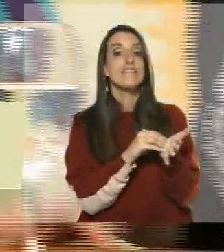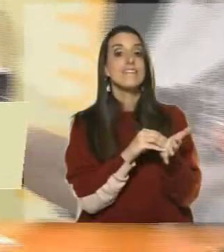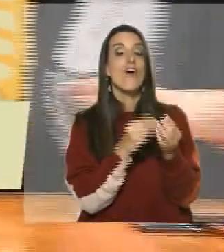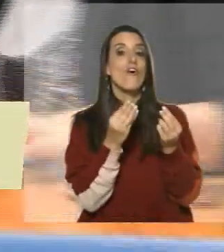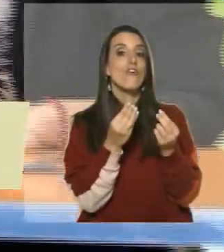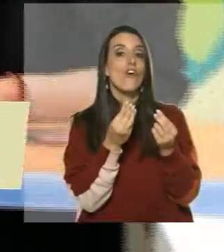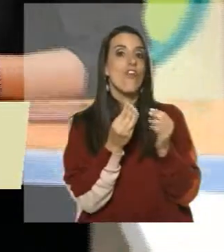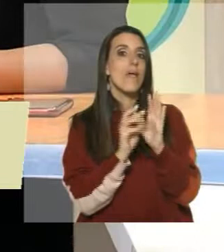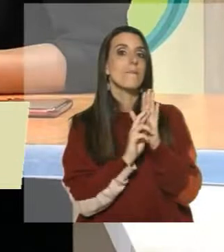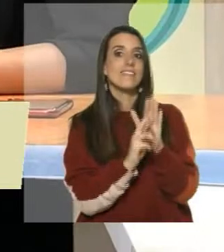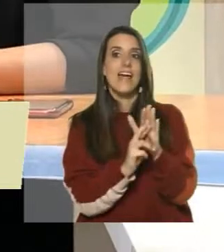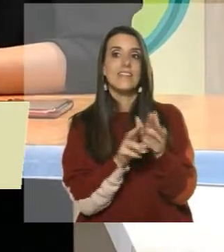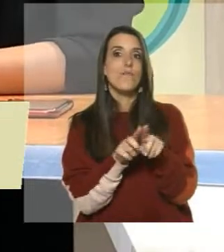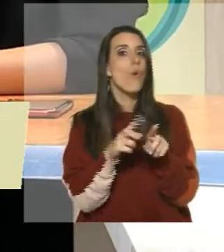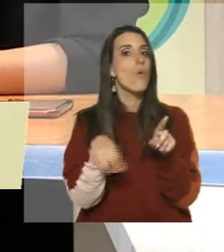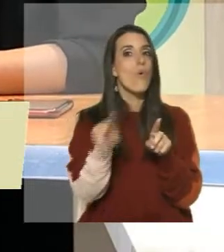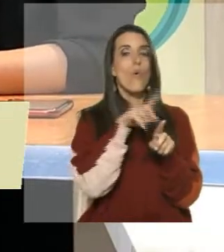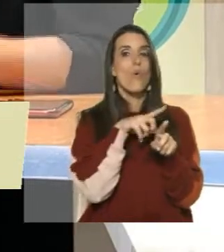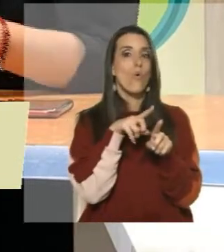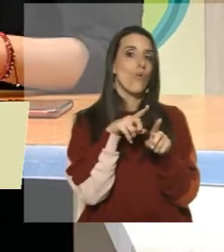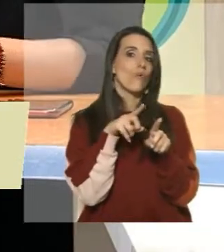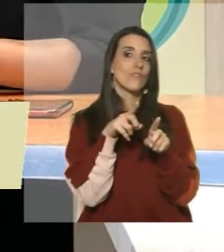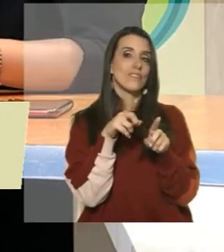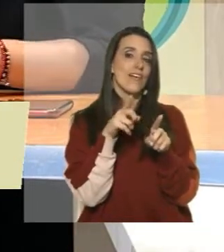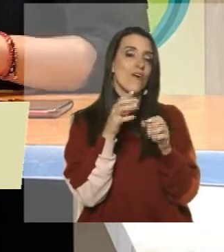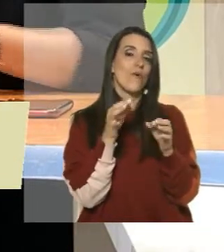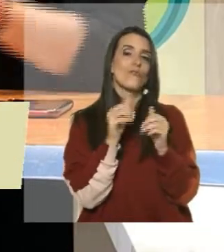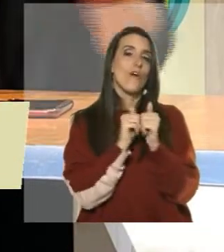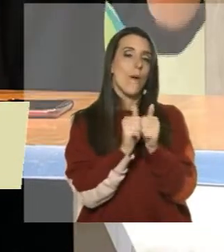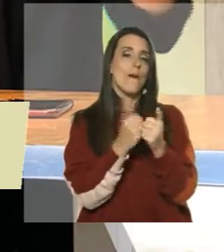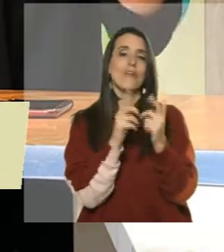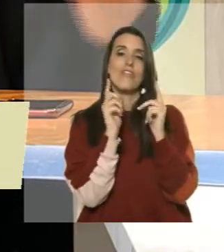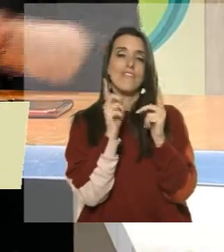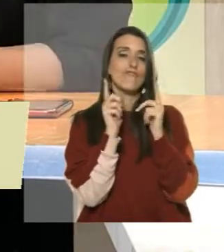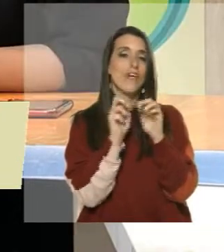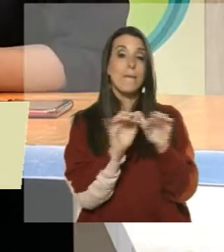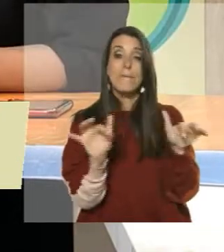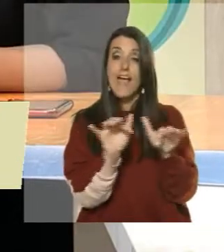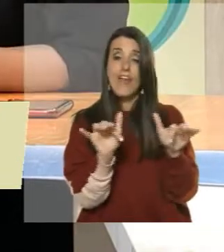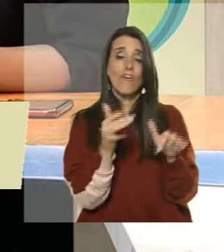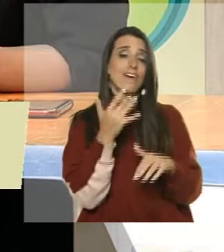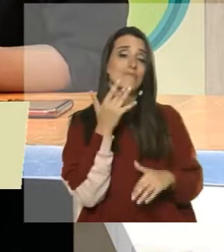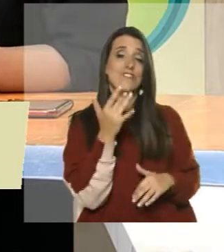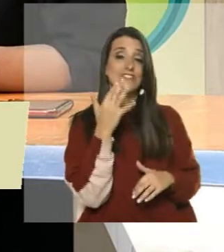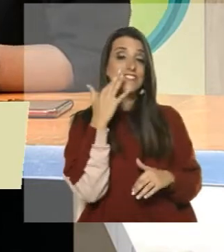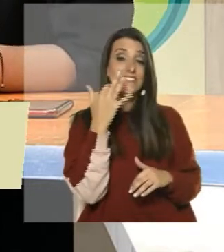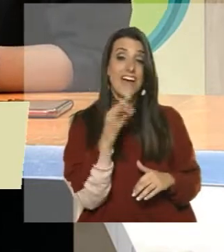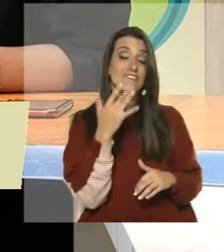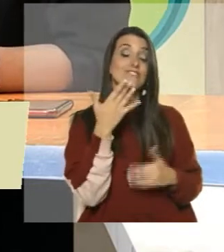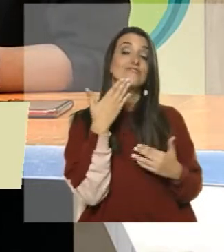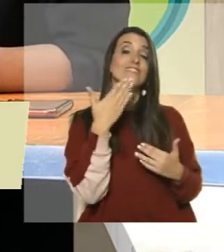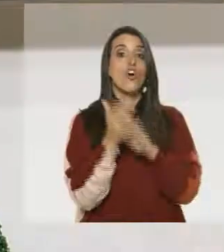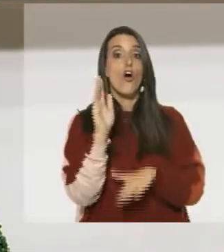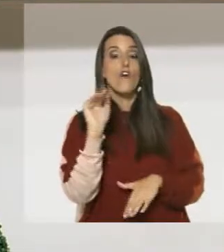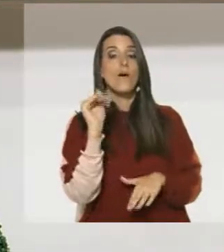grandes representantes como lo son ustedes. Y bueno, con Fabiana Tocanza nos estuvo acompañando. Pero disfrutarla en el piano es una maravilla. Así que muchísimas